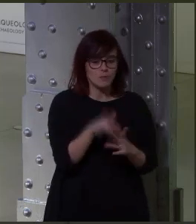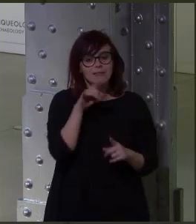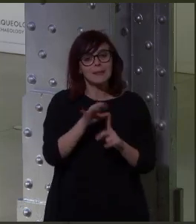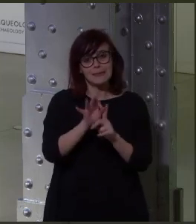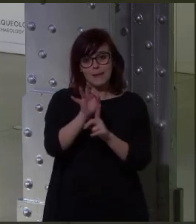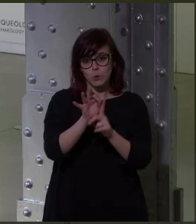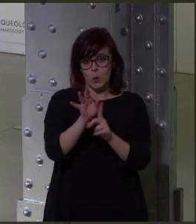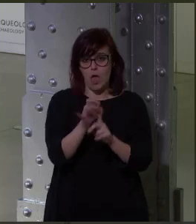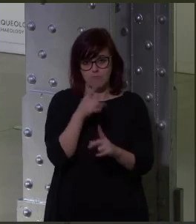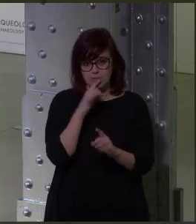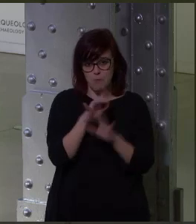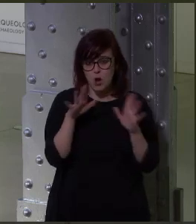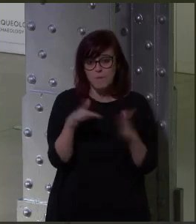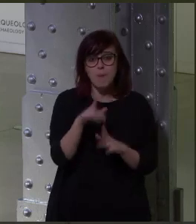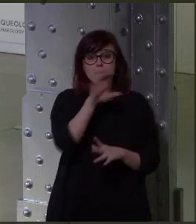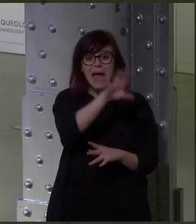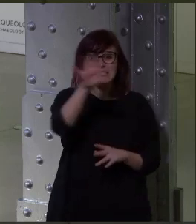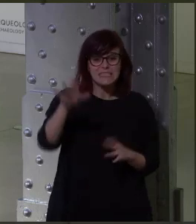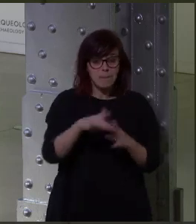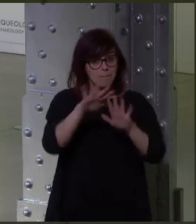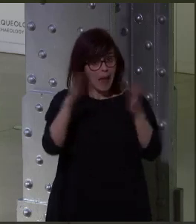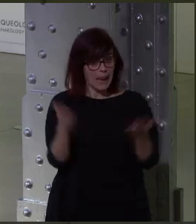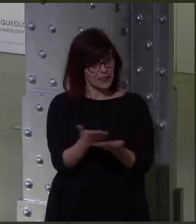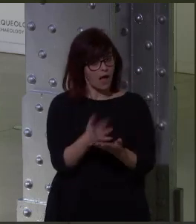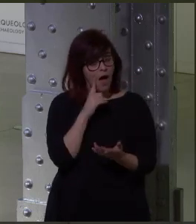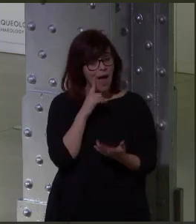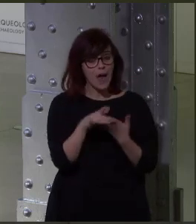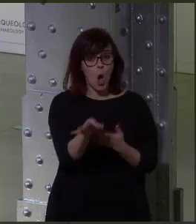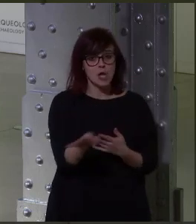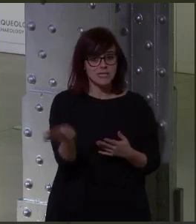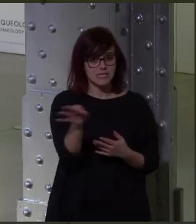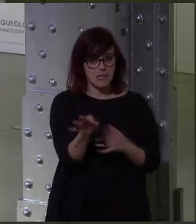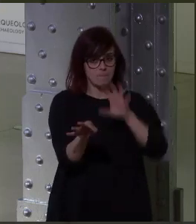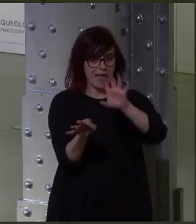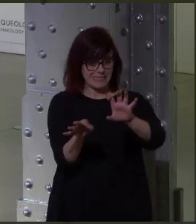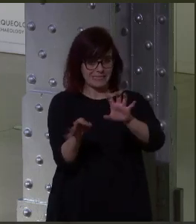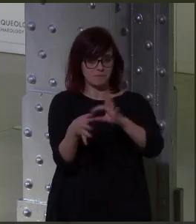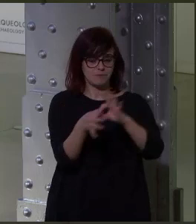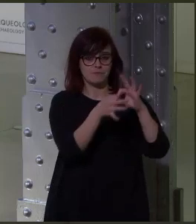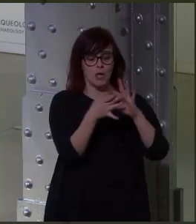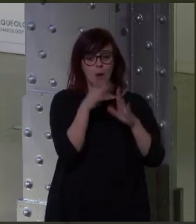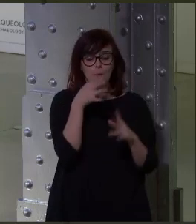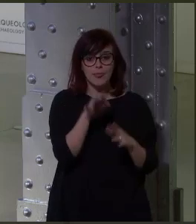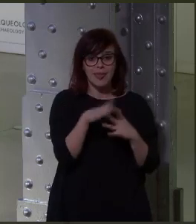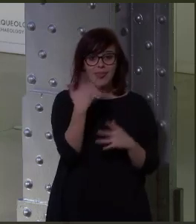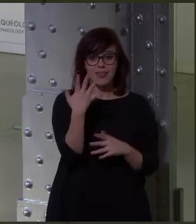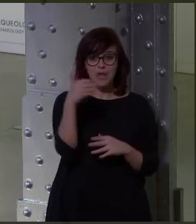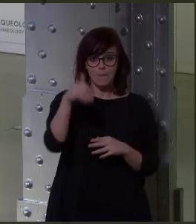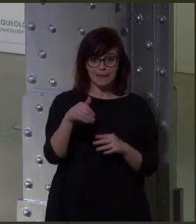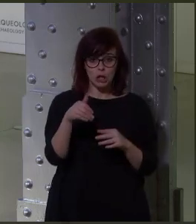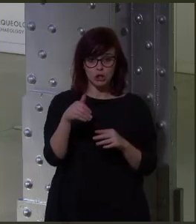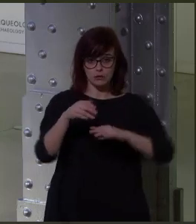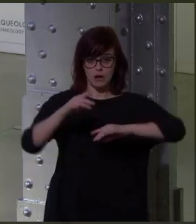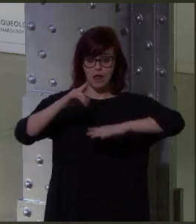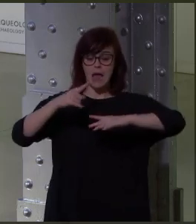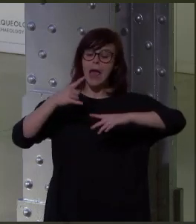la temperatura, pero es que hay países en el planeta, hay países isla, que a lo mejor no levantan más de 5 metros